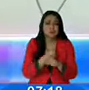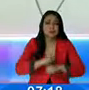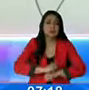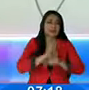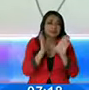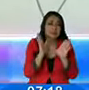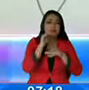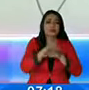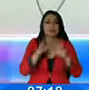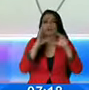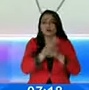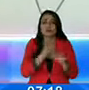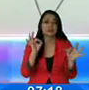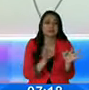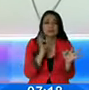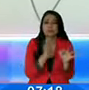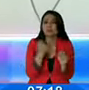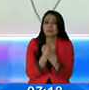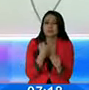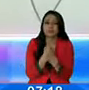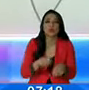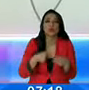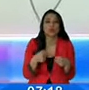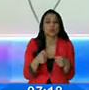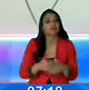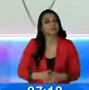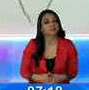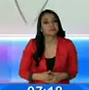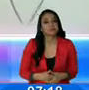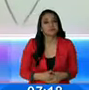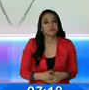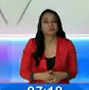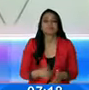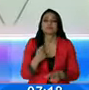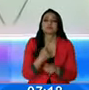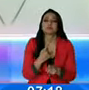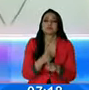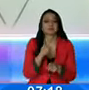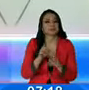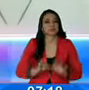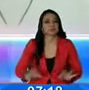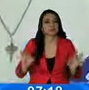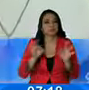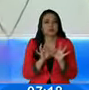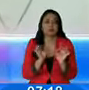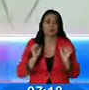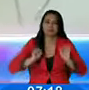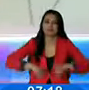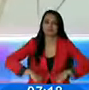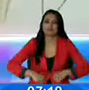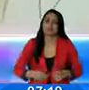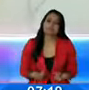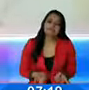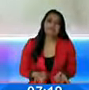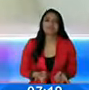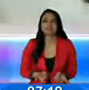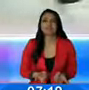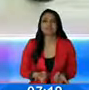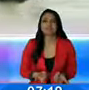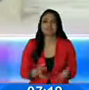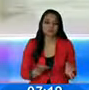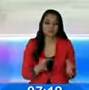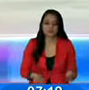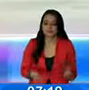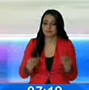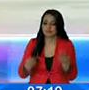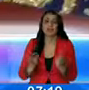noche. Entonces, eso pues ha sido lo que ha hecho posible el poder